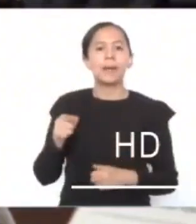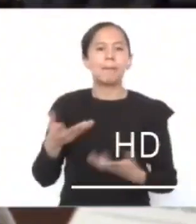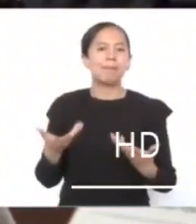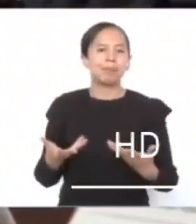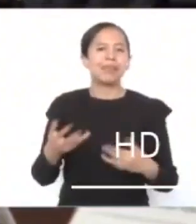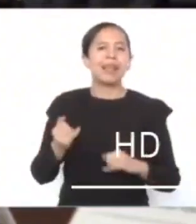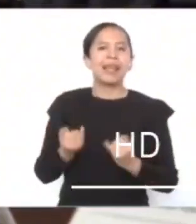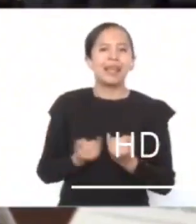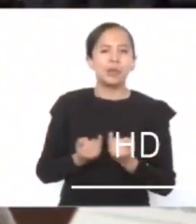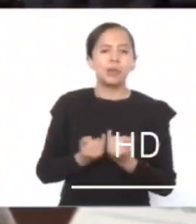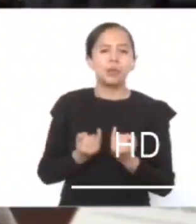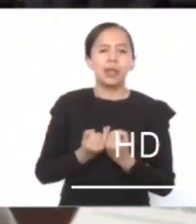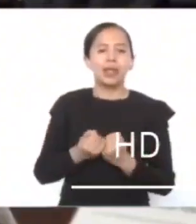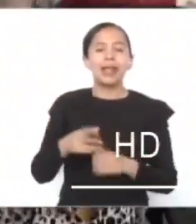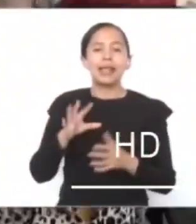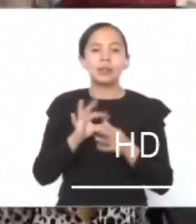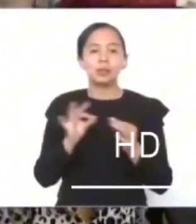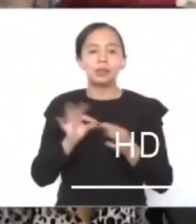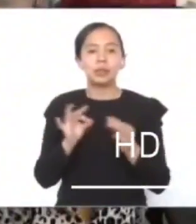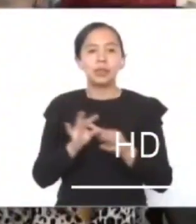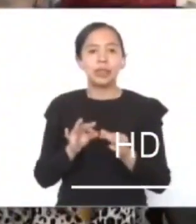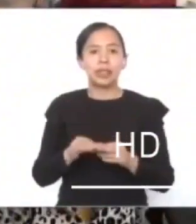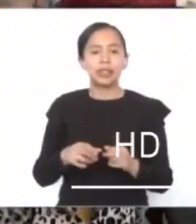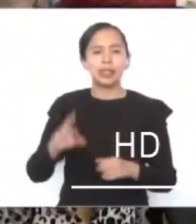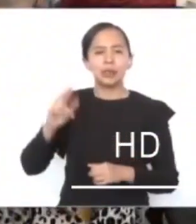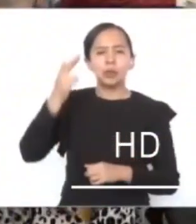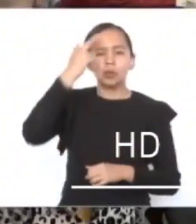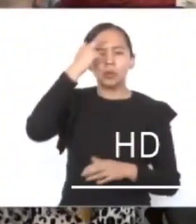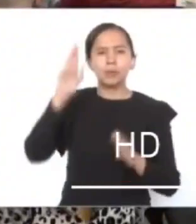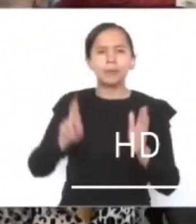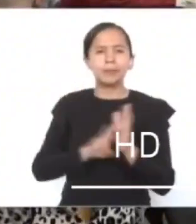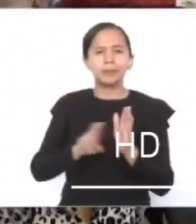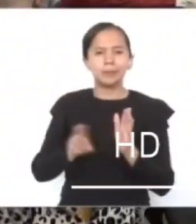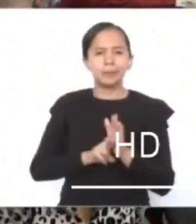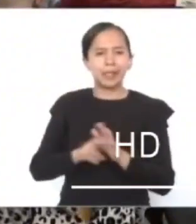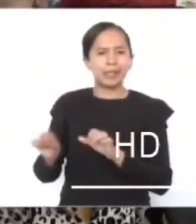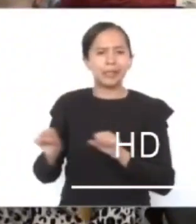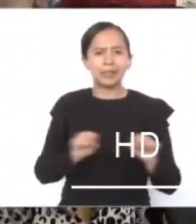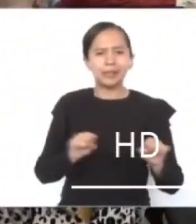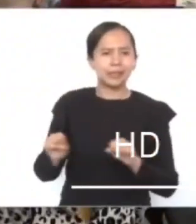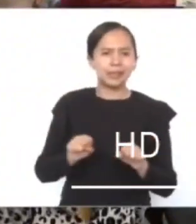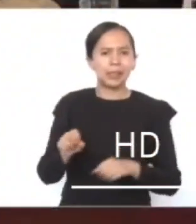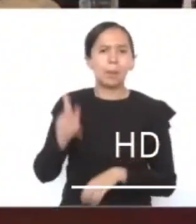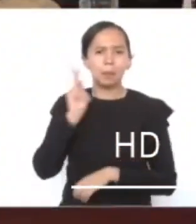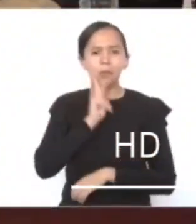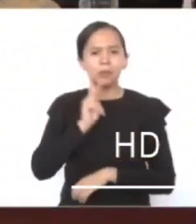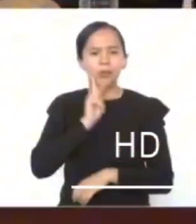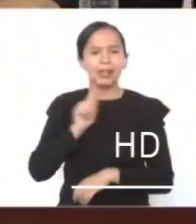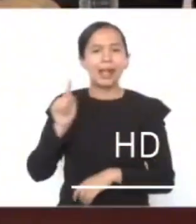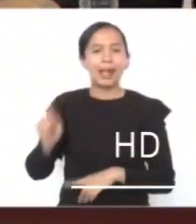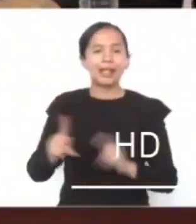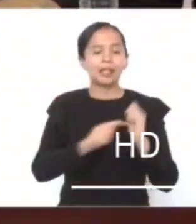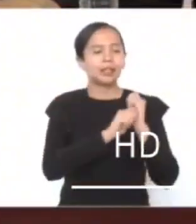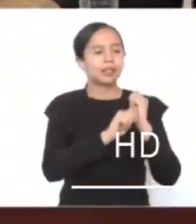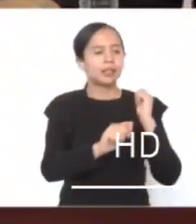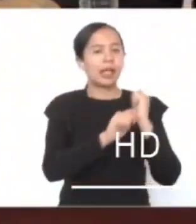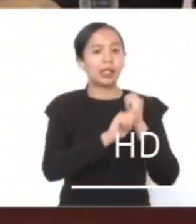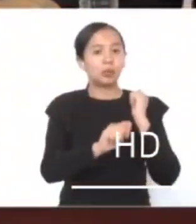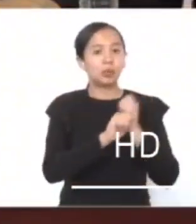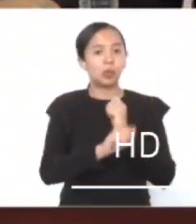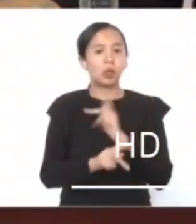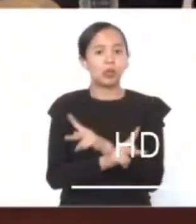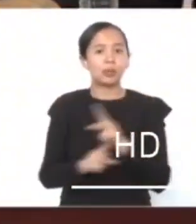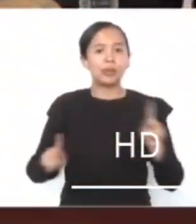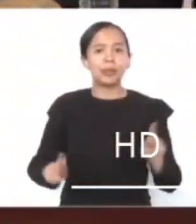de México reportó que durante el simulacro, unidades de transporte detuvieron el